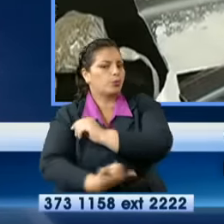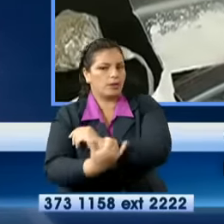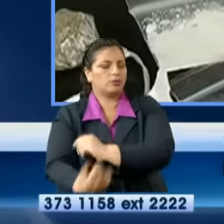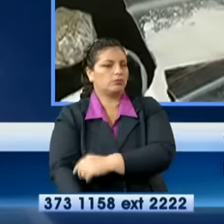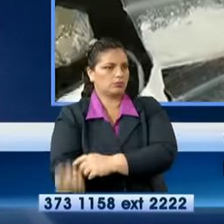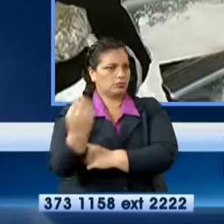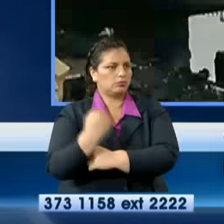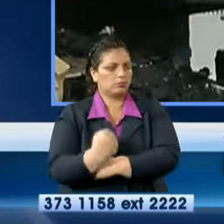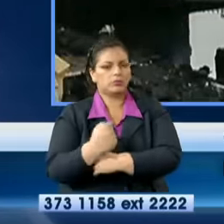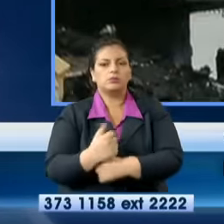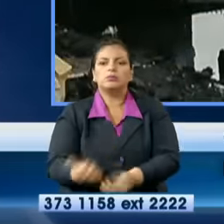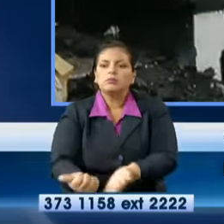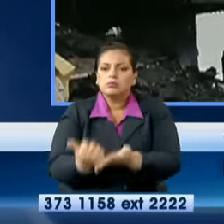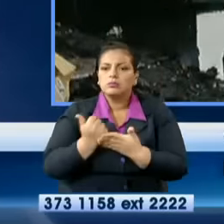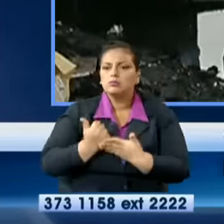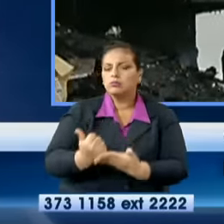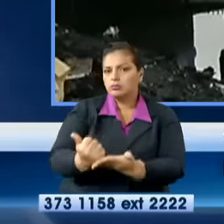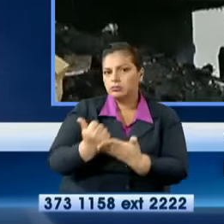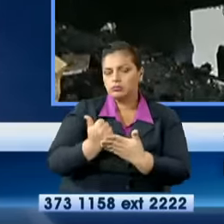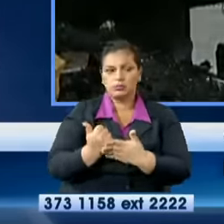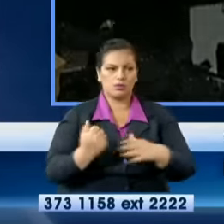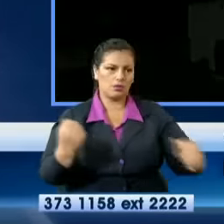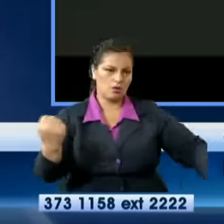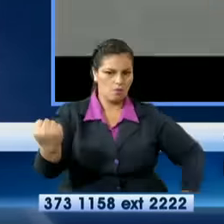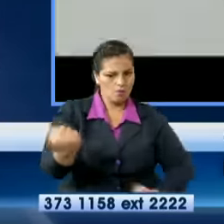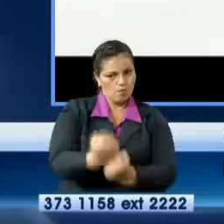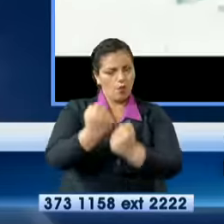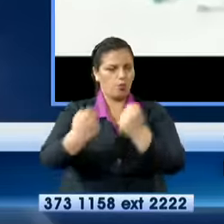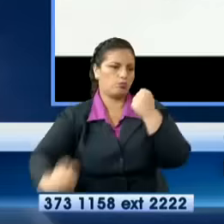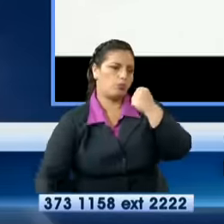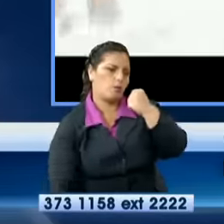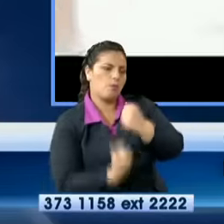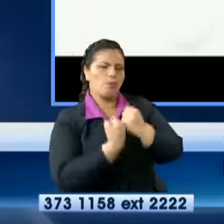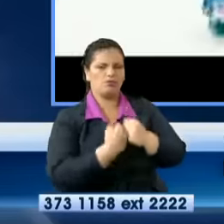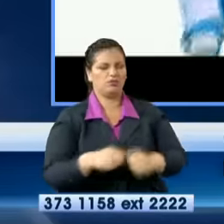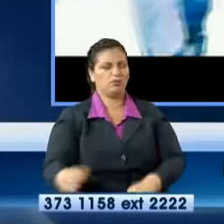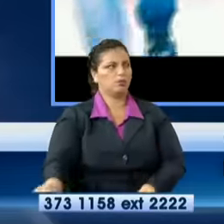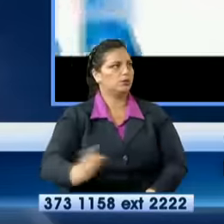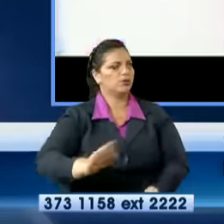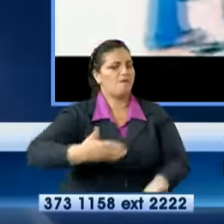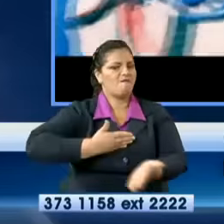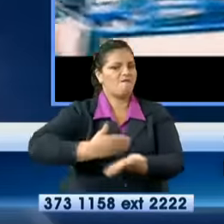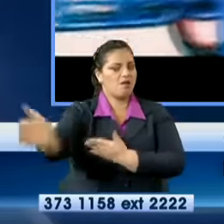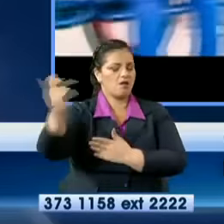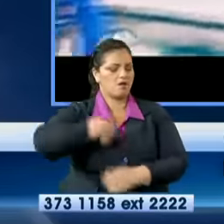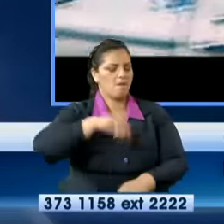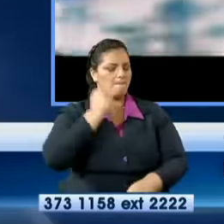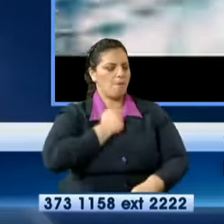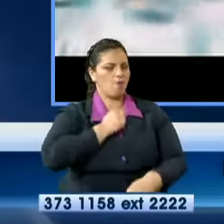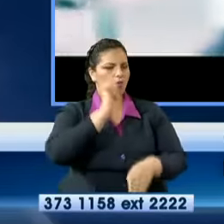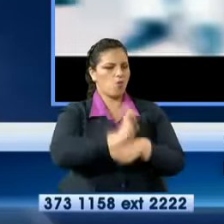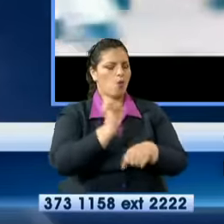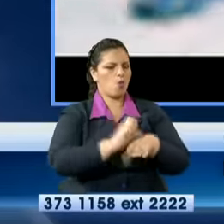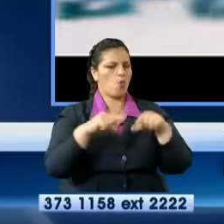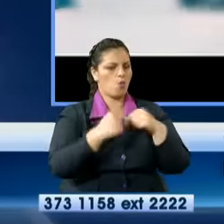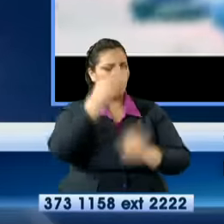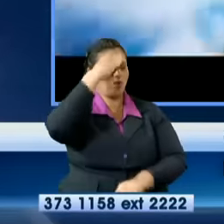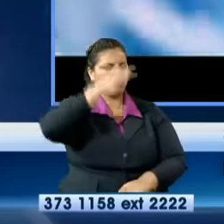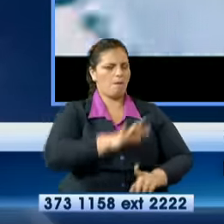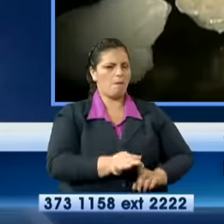hacer es avalizar 100% el trabajo profesional. No es una molestia. Para nosotros es una fortaleza más bien. Para nosotros al contrario es una